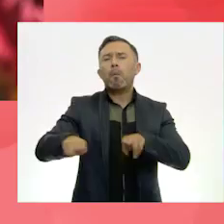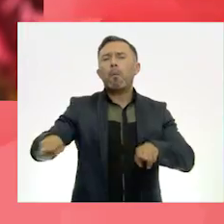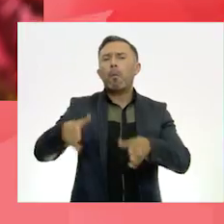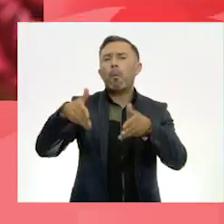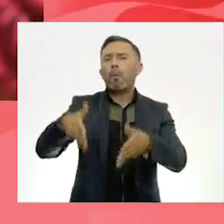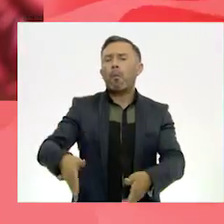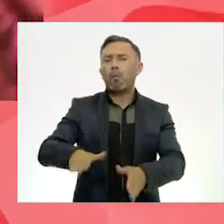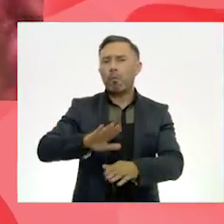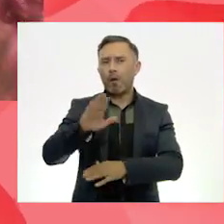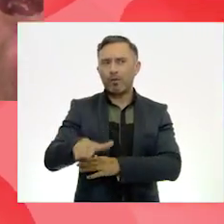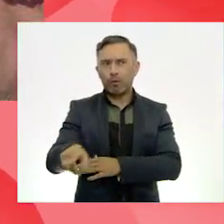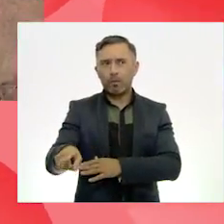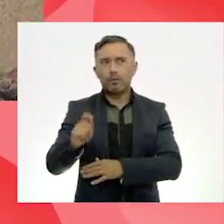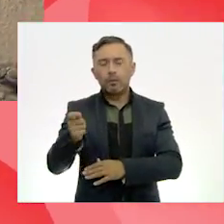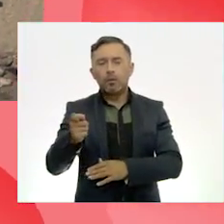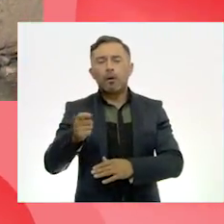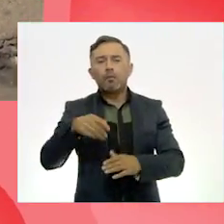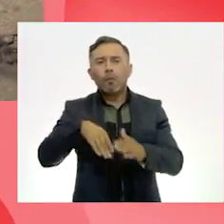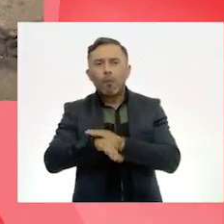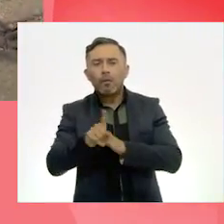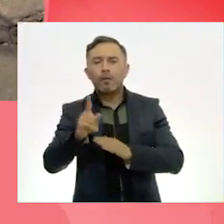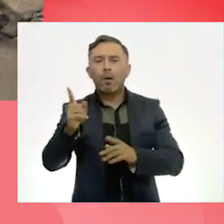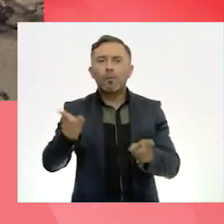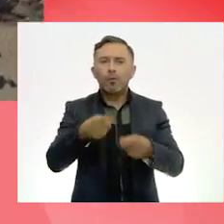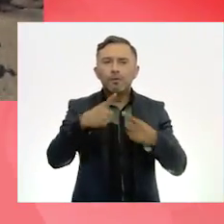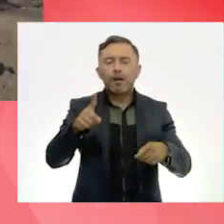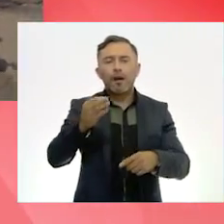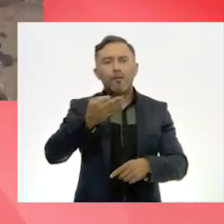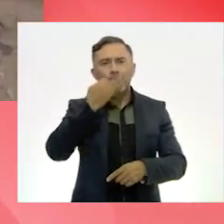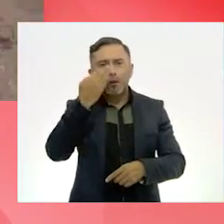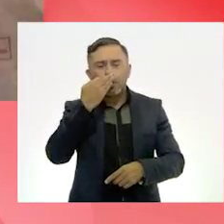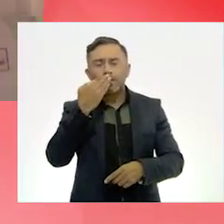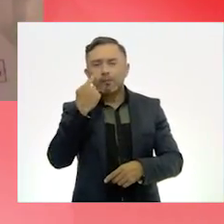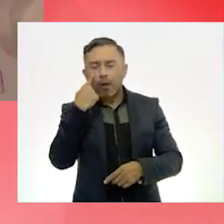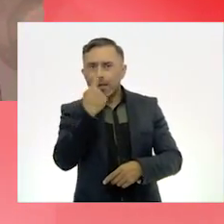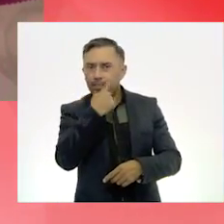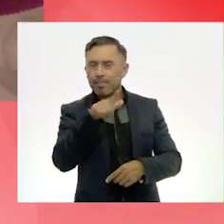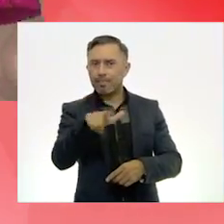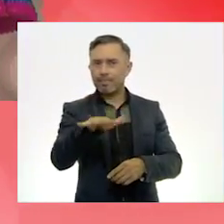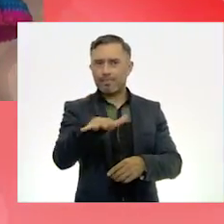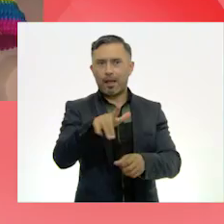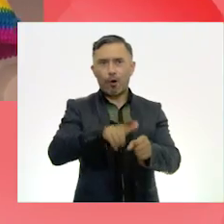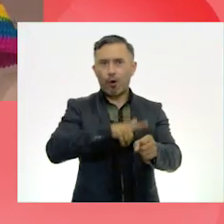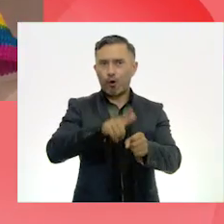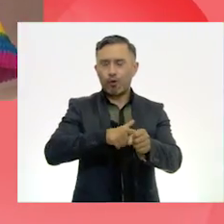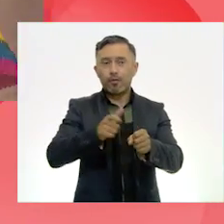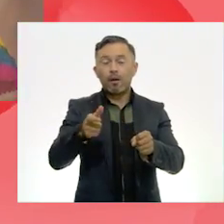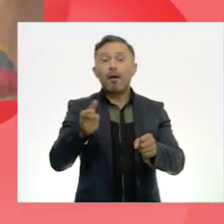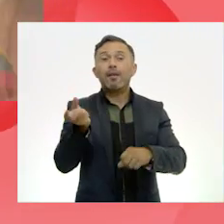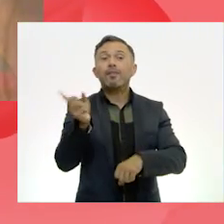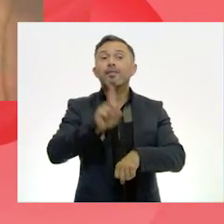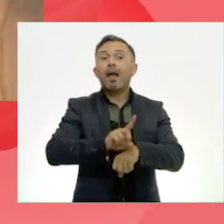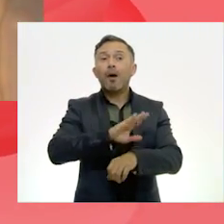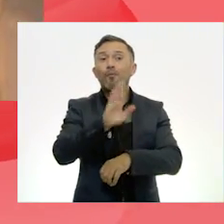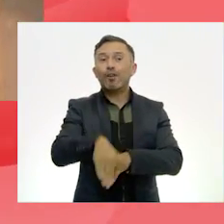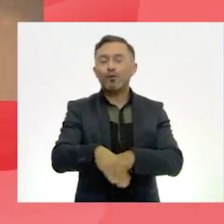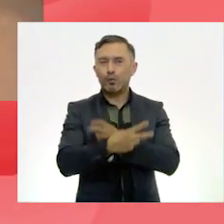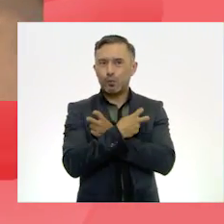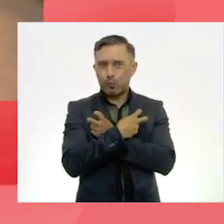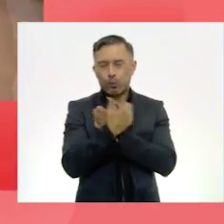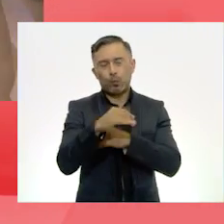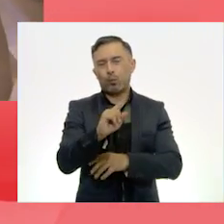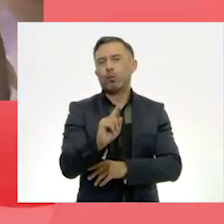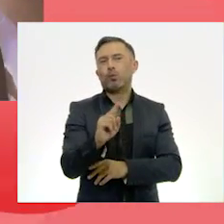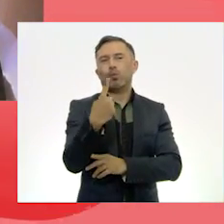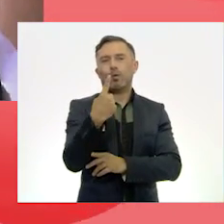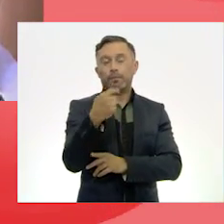La huesuda, la música, las flores, el color. No hay nada como el Día de Muertos en México, y Cuernavaca